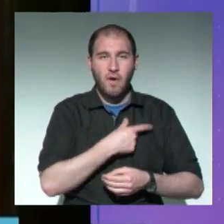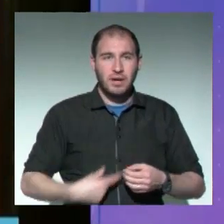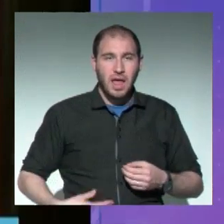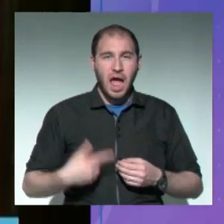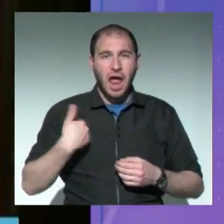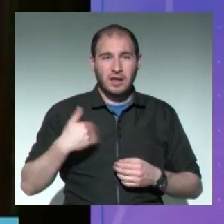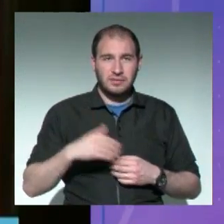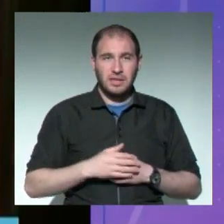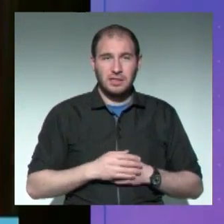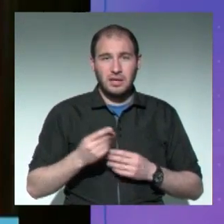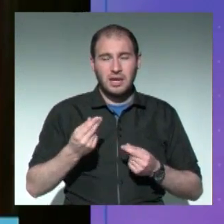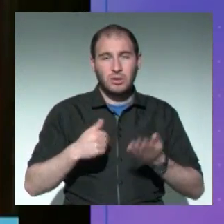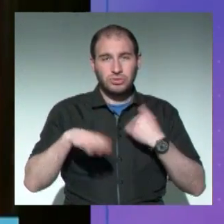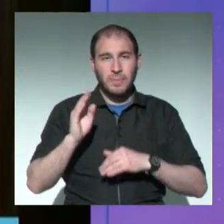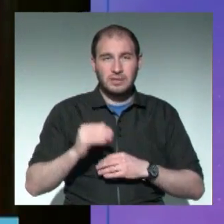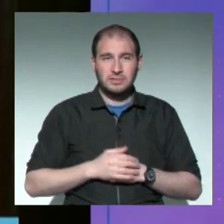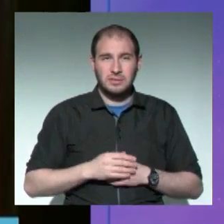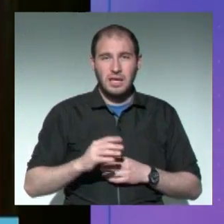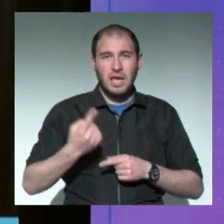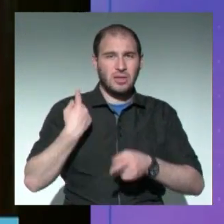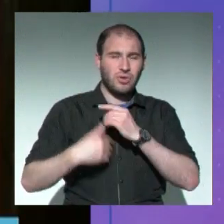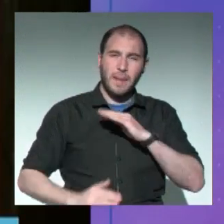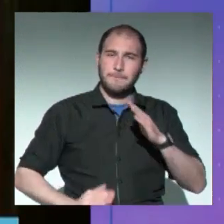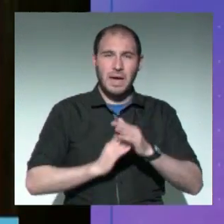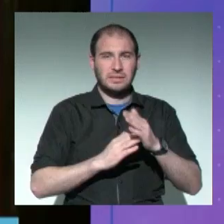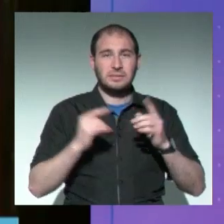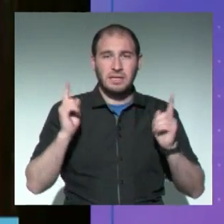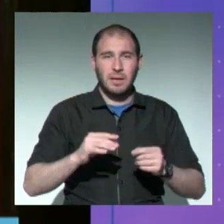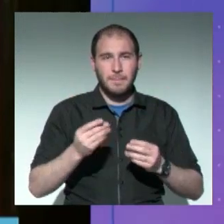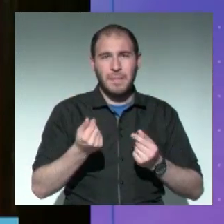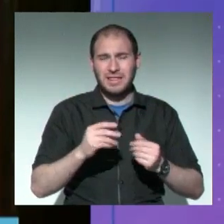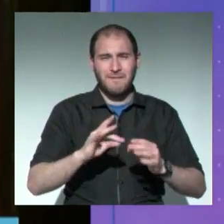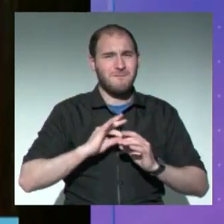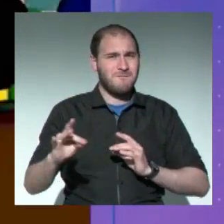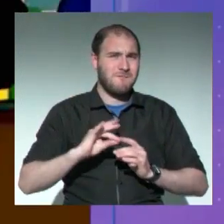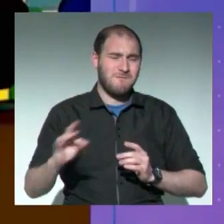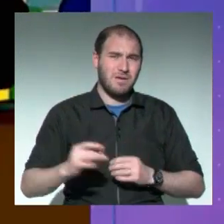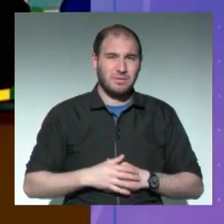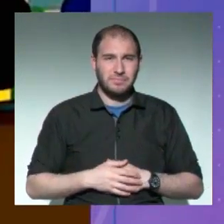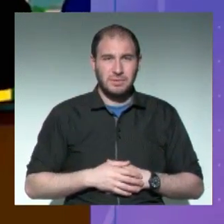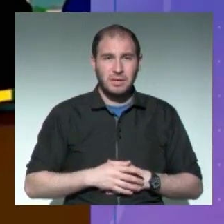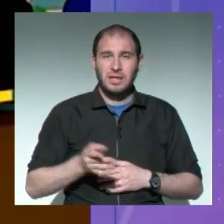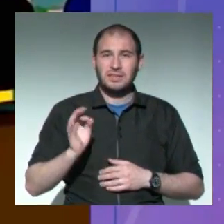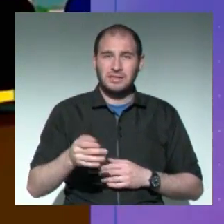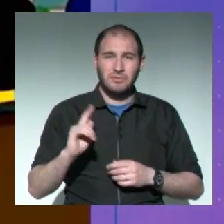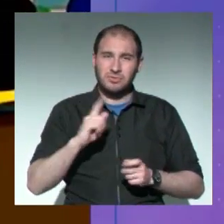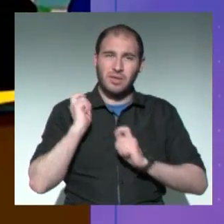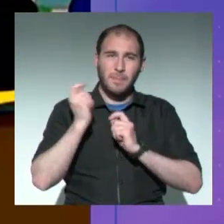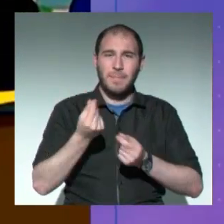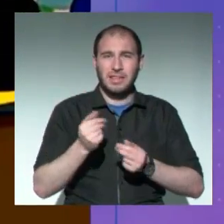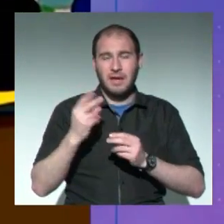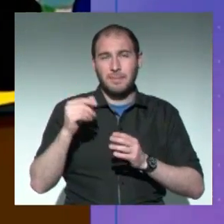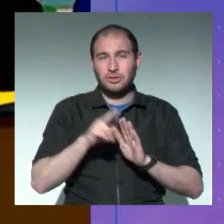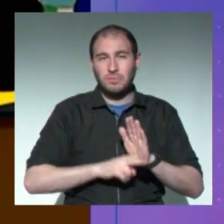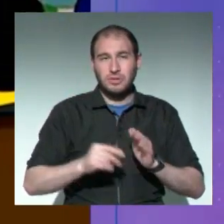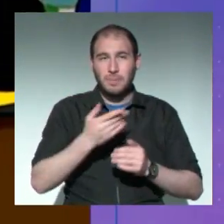gubernamentalmente la Argentina, tuvieron más recursos que nunca a lo largo de la historia y aún así dejaron un déficit monstruoso e insostenible. Como saben, heredamos un déficit en el